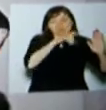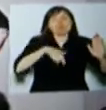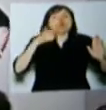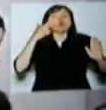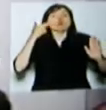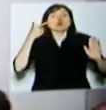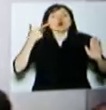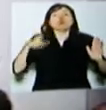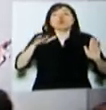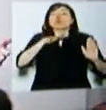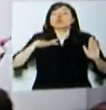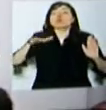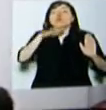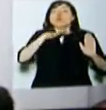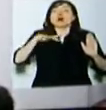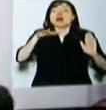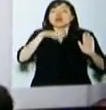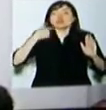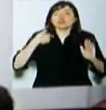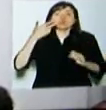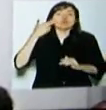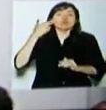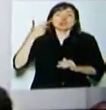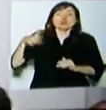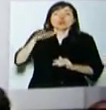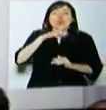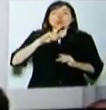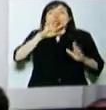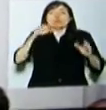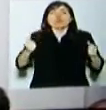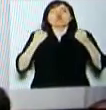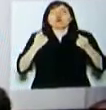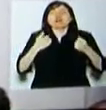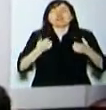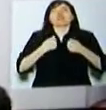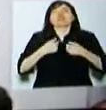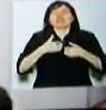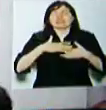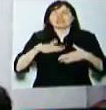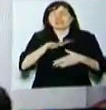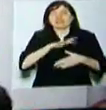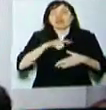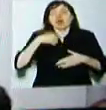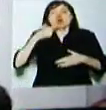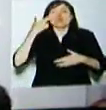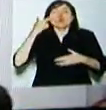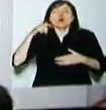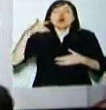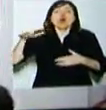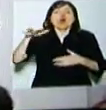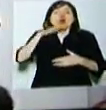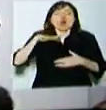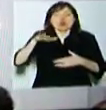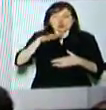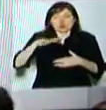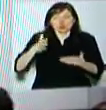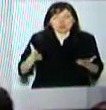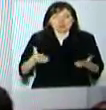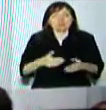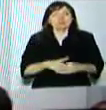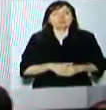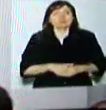lugar con menos carga emotiva y menos carga emocional, porque además ese lugar va a ser de él. Así